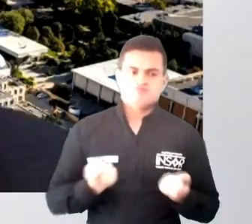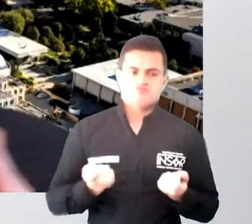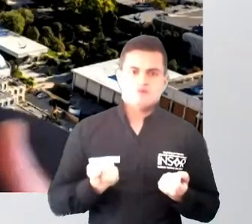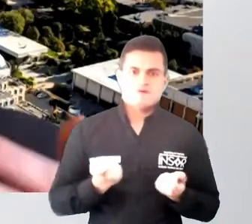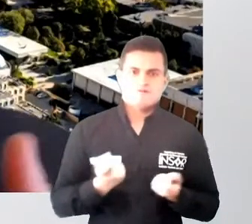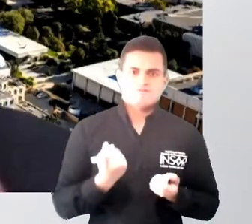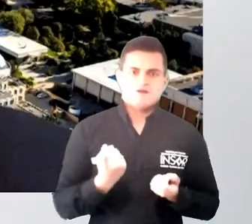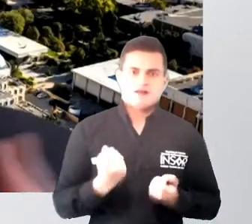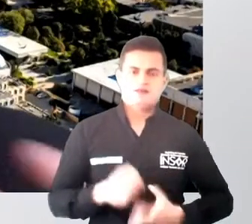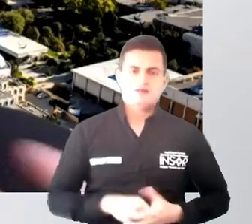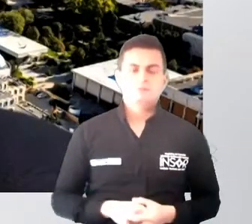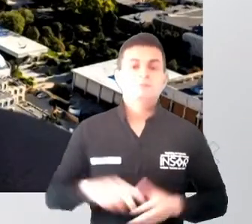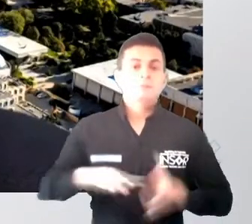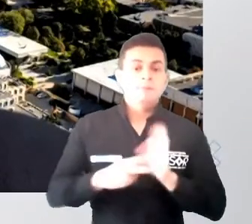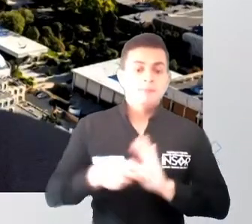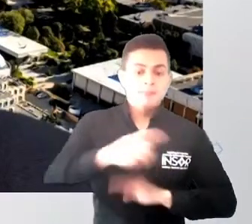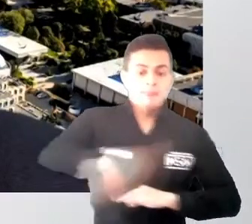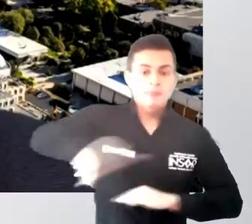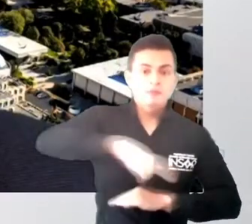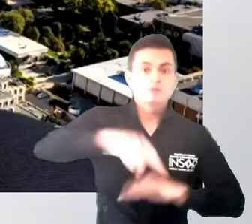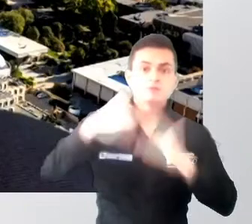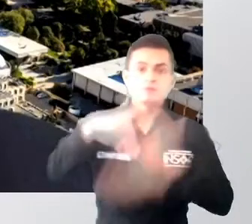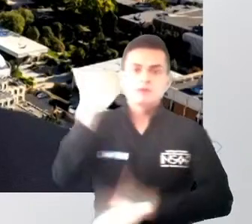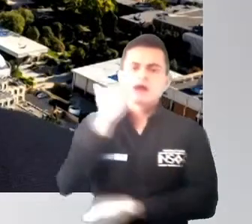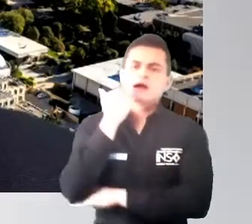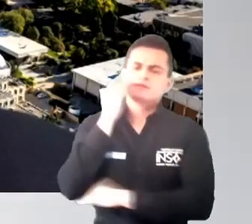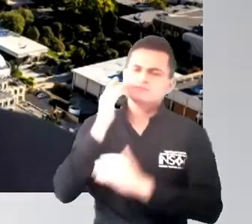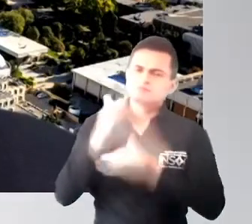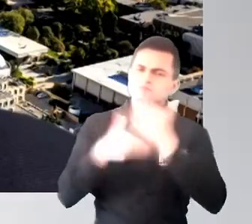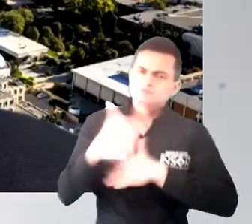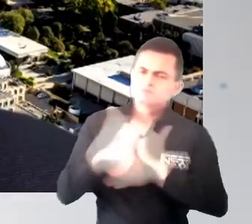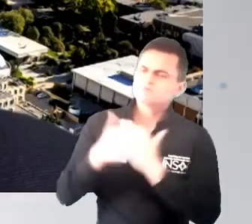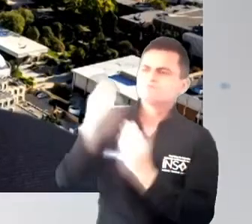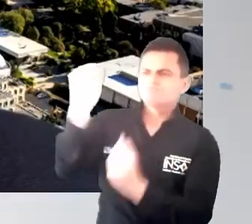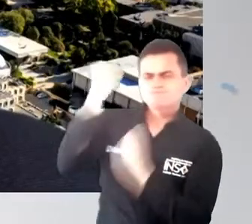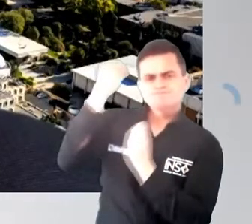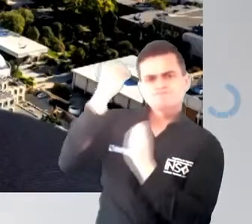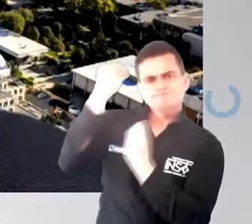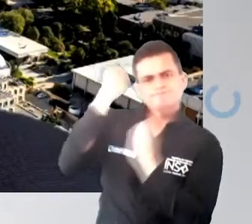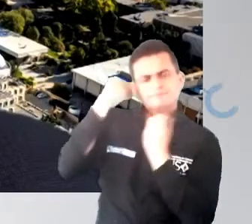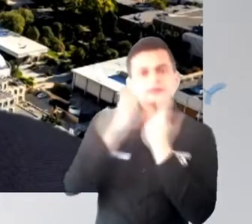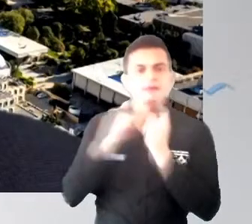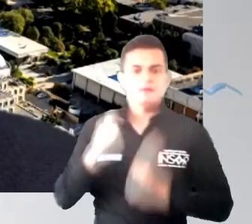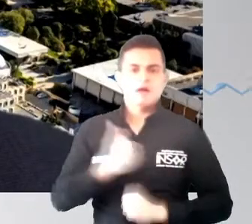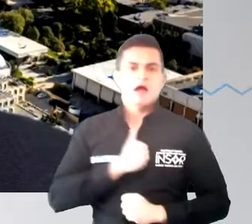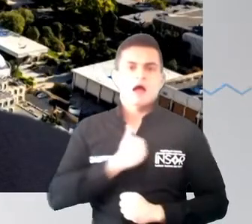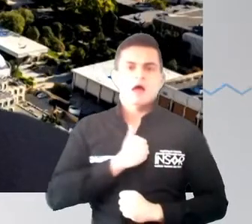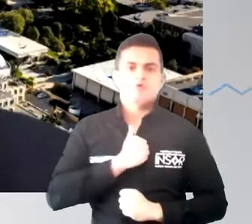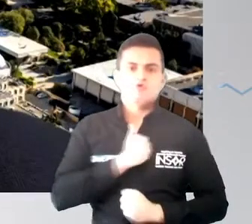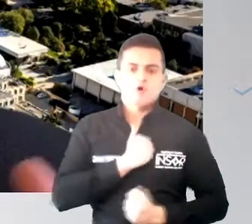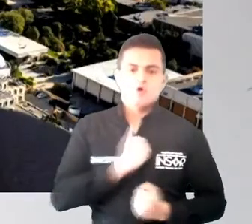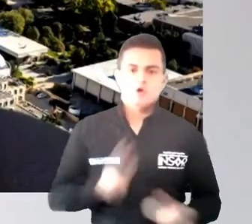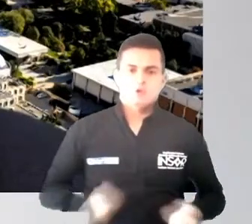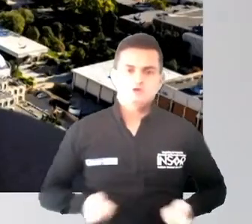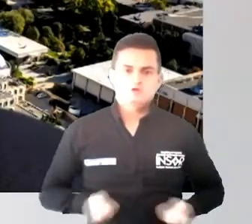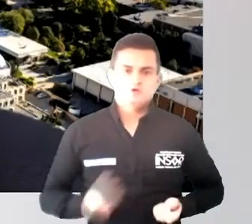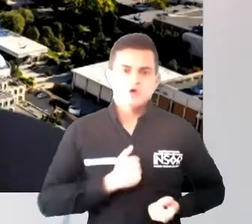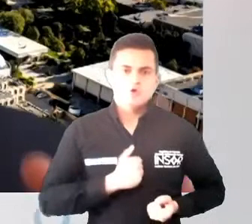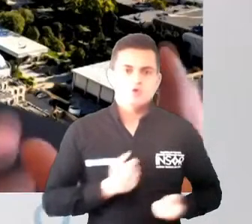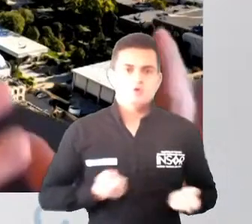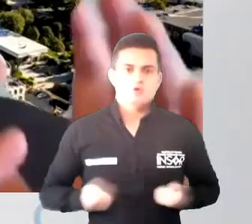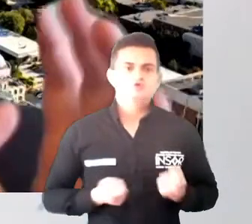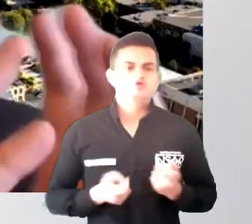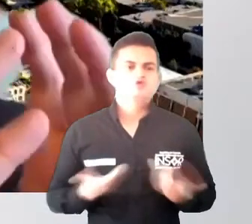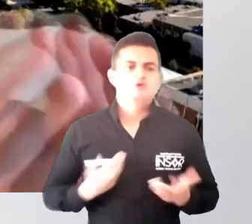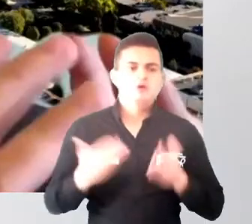de construir estas capacitaciones exclusivamente sobre la autorregulación en sus cursos. Y aunque